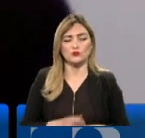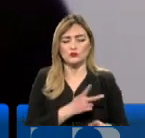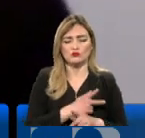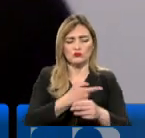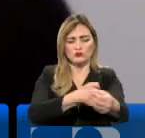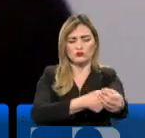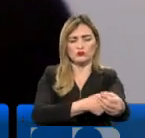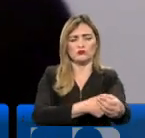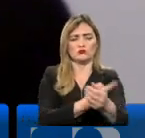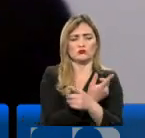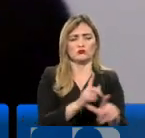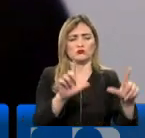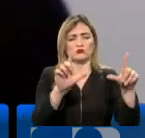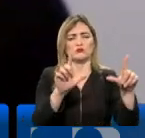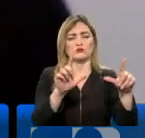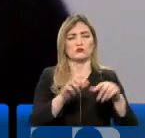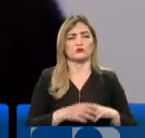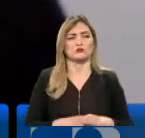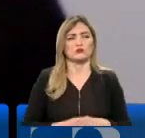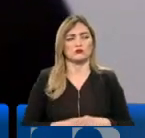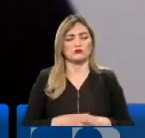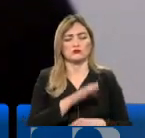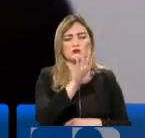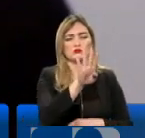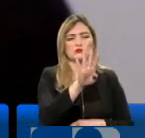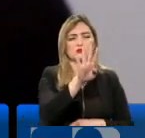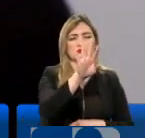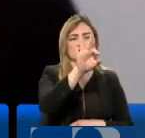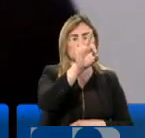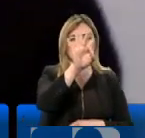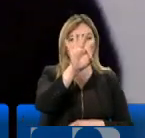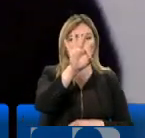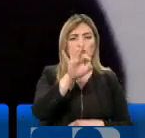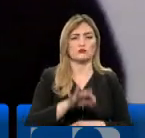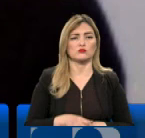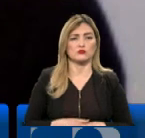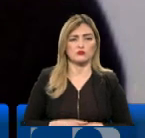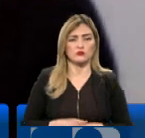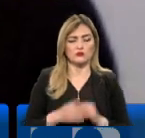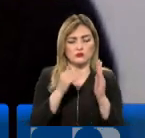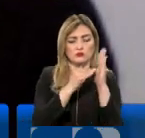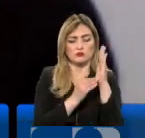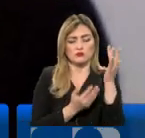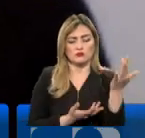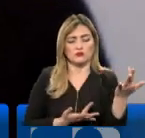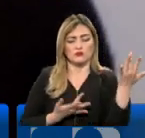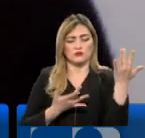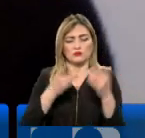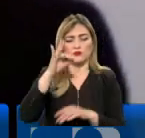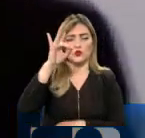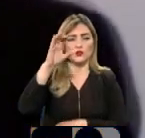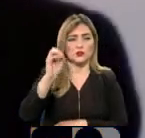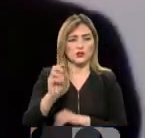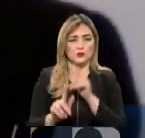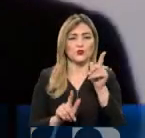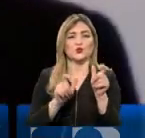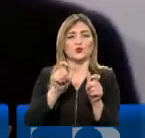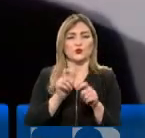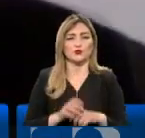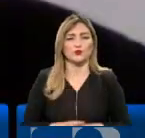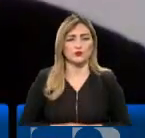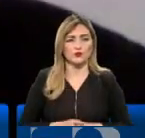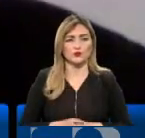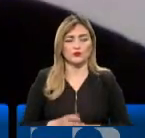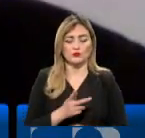tenemos disponibles 49 camas, pero tenemos una lista de espera de 80 personas. Cuidados